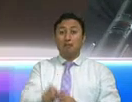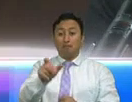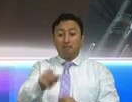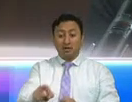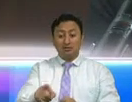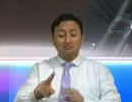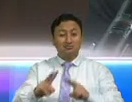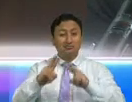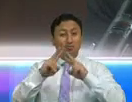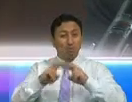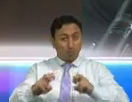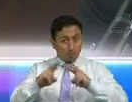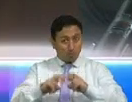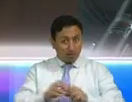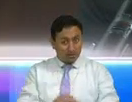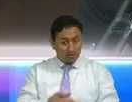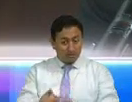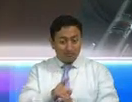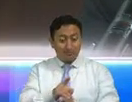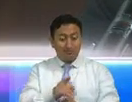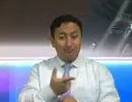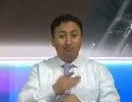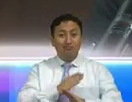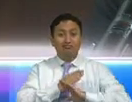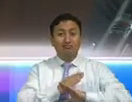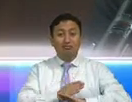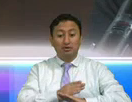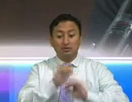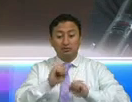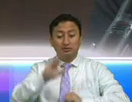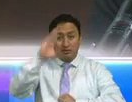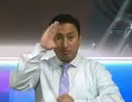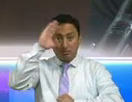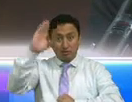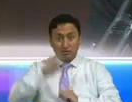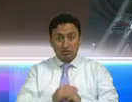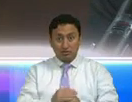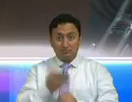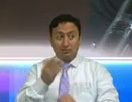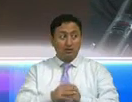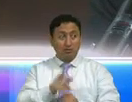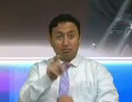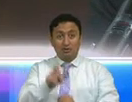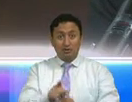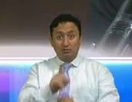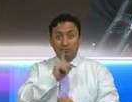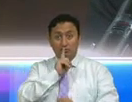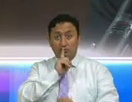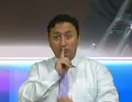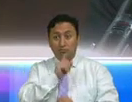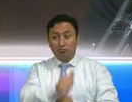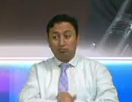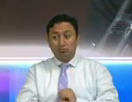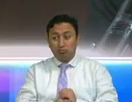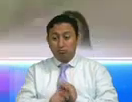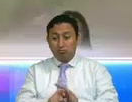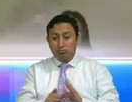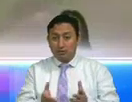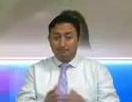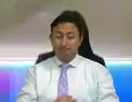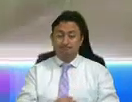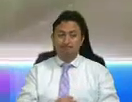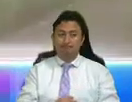investigaciones desde la defensoría o desde la policía pudieron haber ocultado el tratamiento de este caso